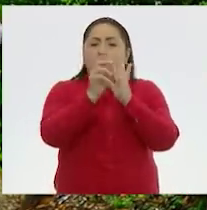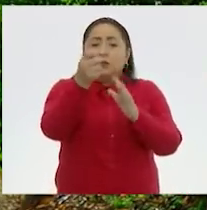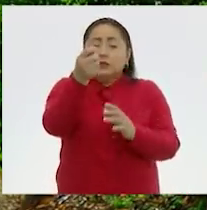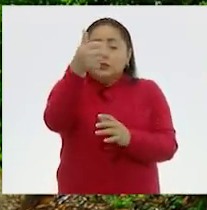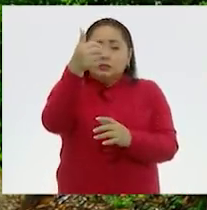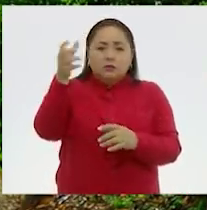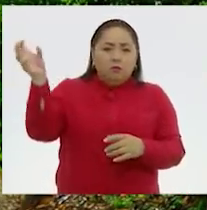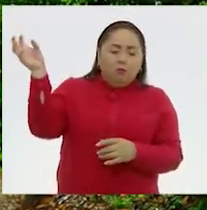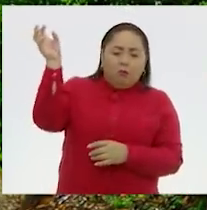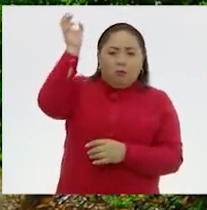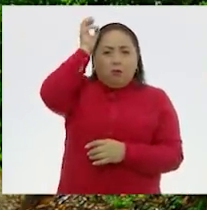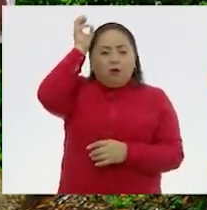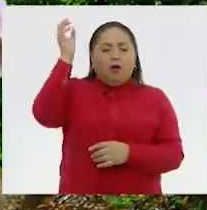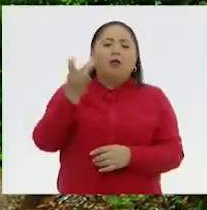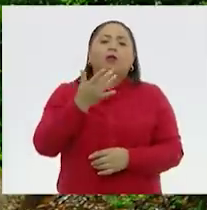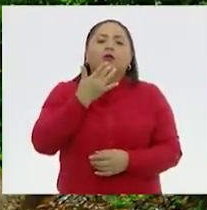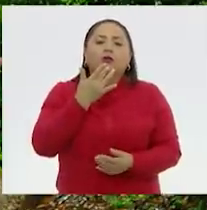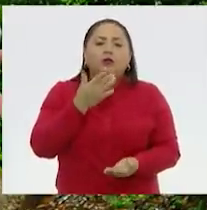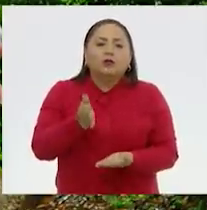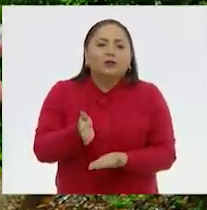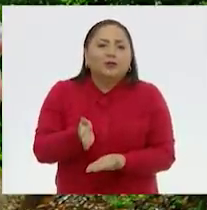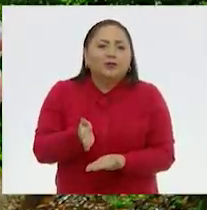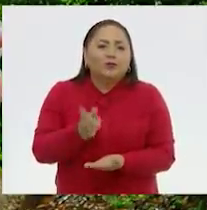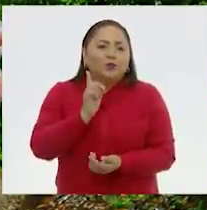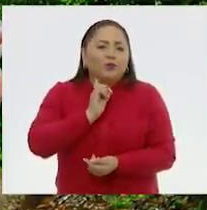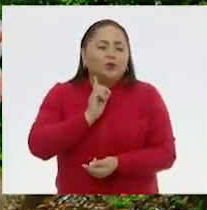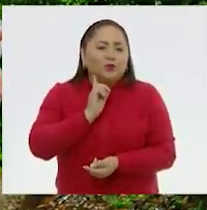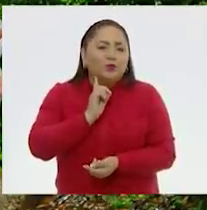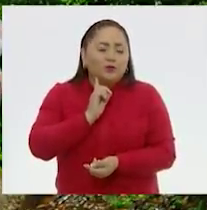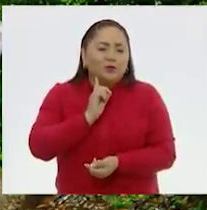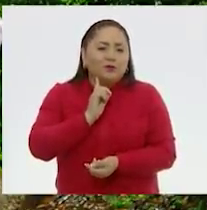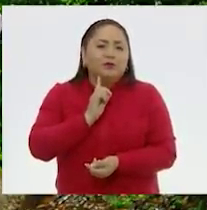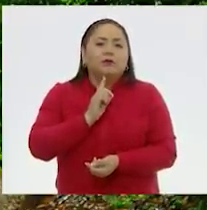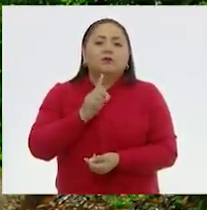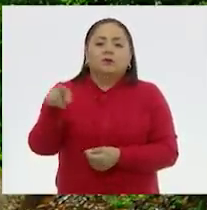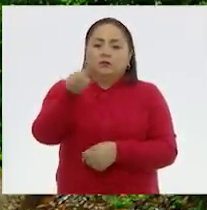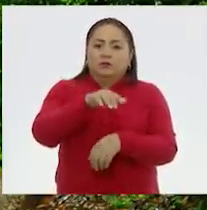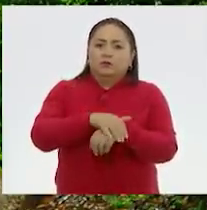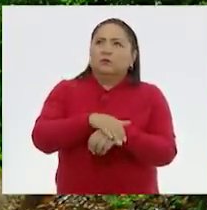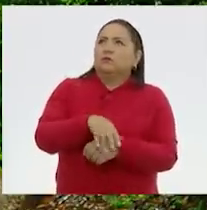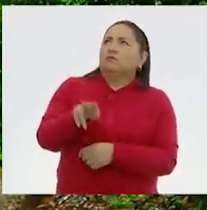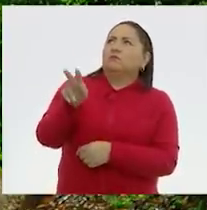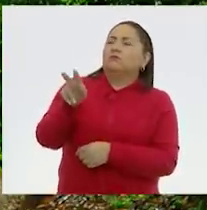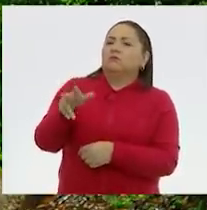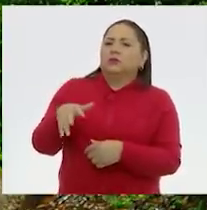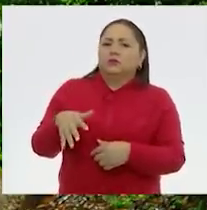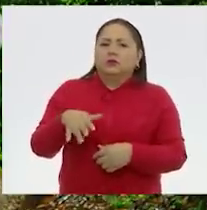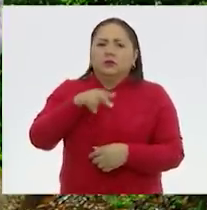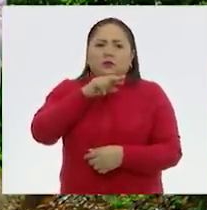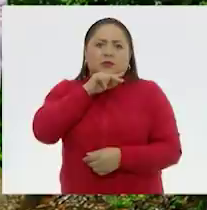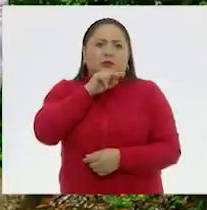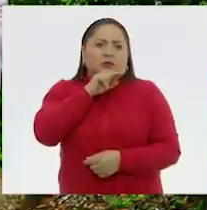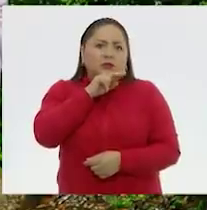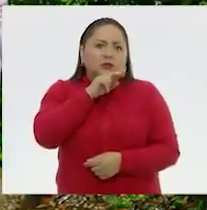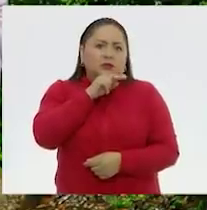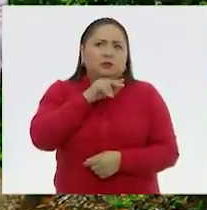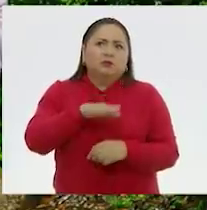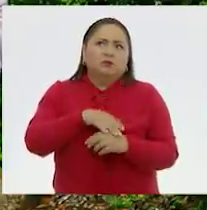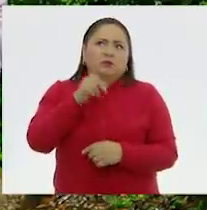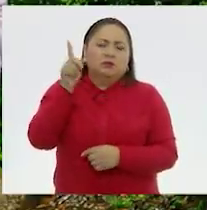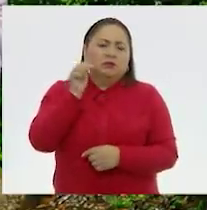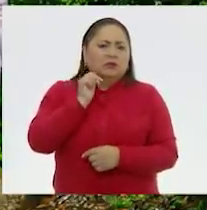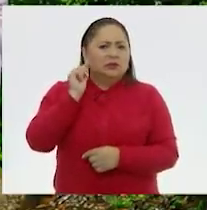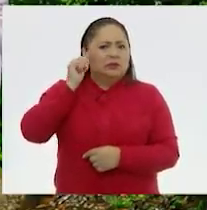poco descalabra a la lagartija Juanita. Sus amigos estaban muy preocupados por esas